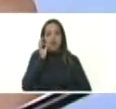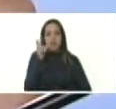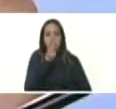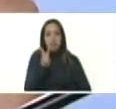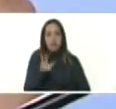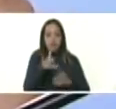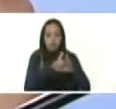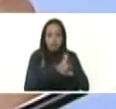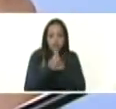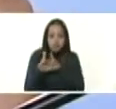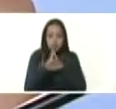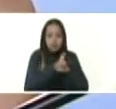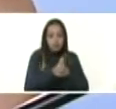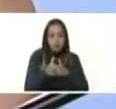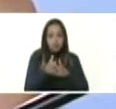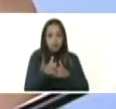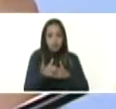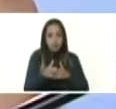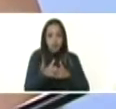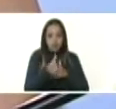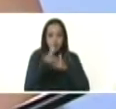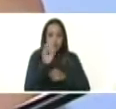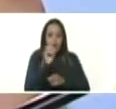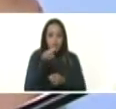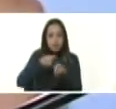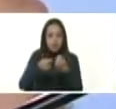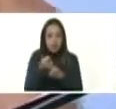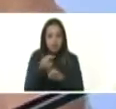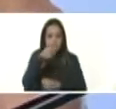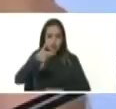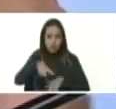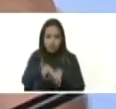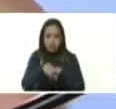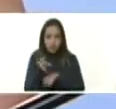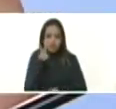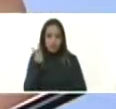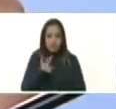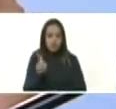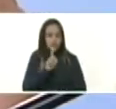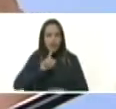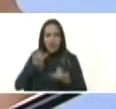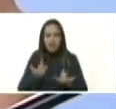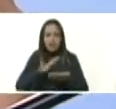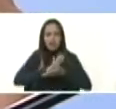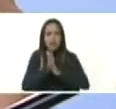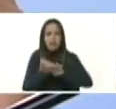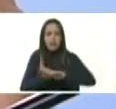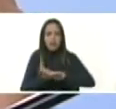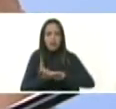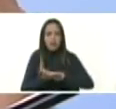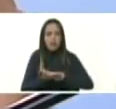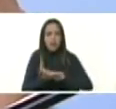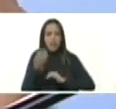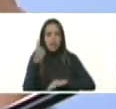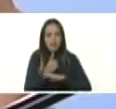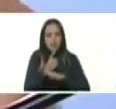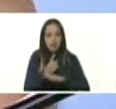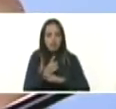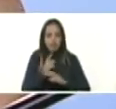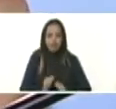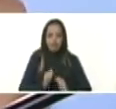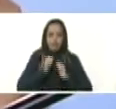los productores. Plomo o plata, le decían. ¿No? Eso se ha ido acabando. Y tenemos que elevar la producción de